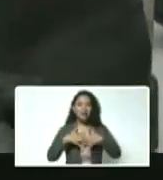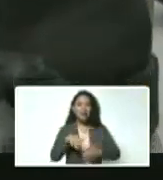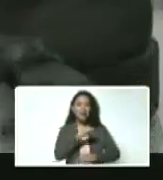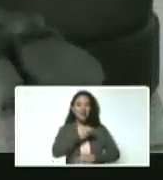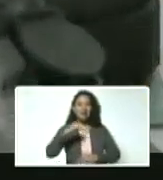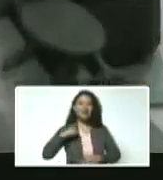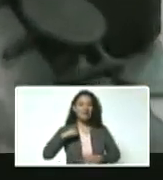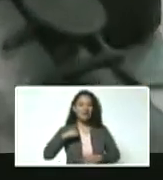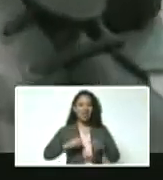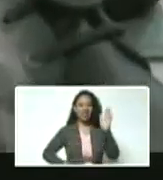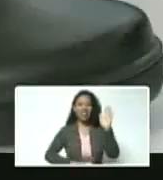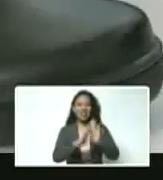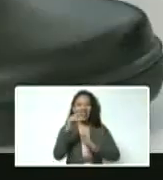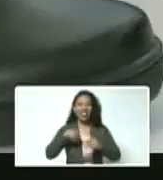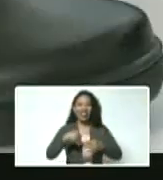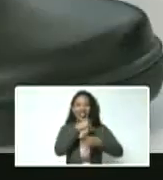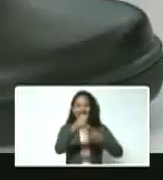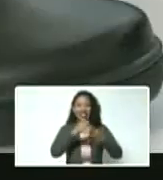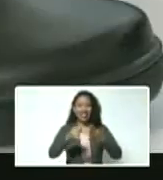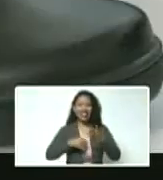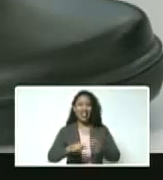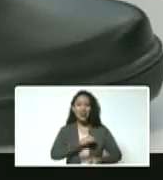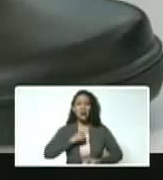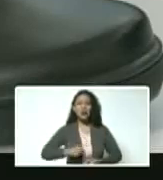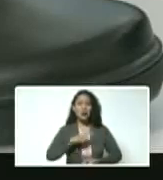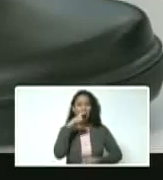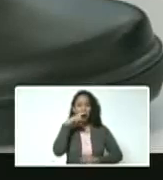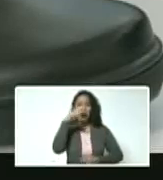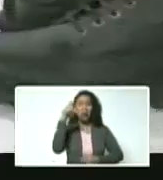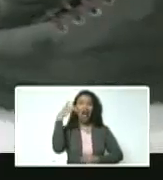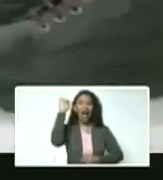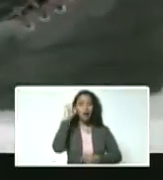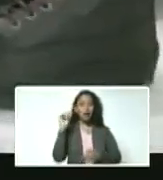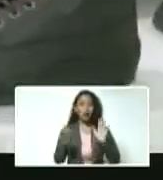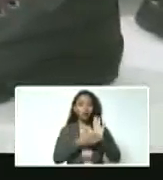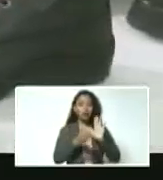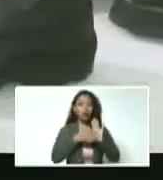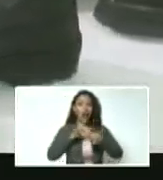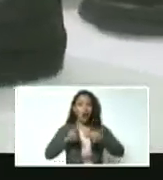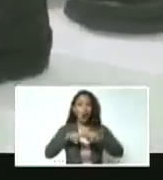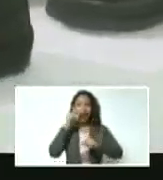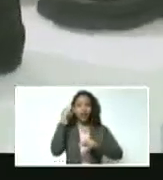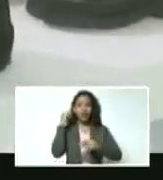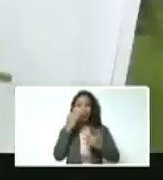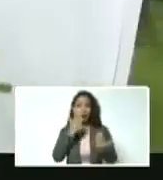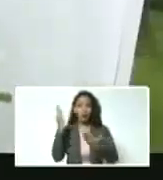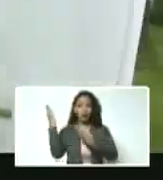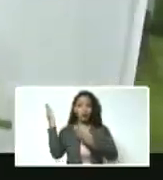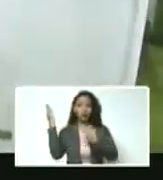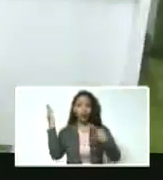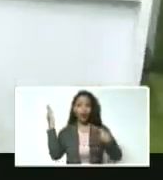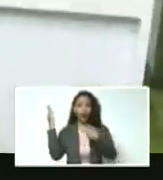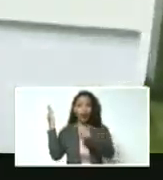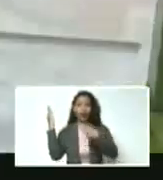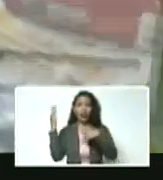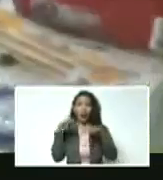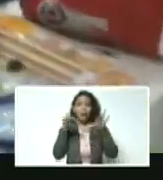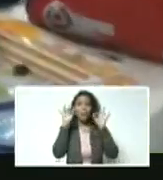que desarrolló esta línea. Dice que Super Bigote tiene mucha pegada con nuestros niños y nuestras niñas. Y bueno, tienen esta línea